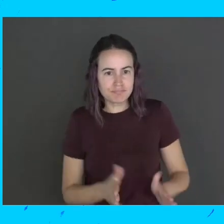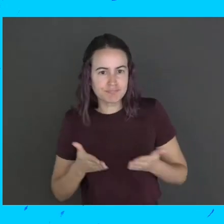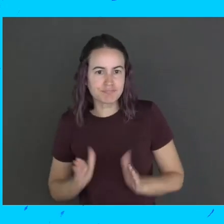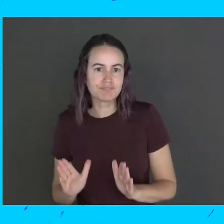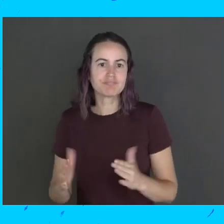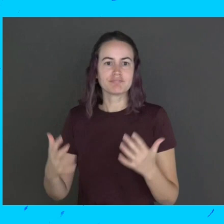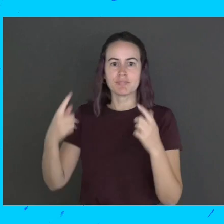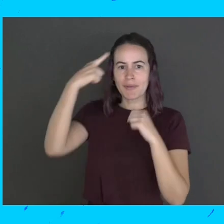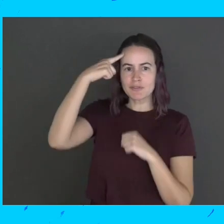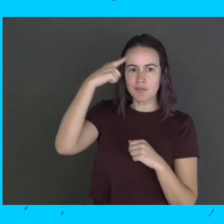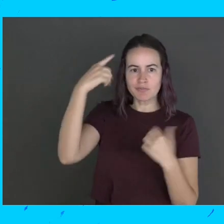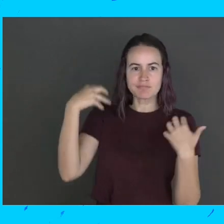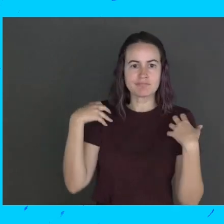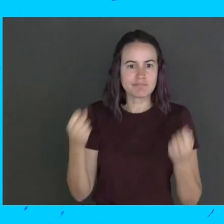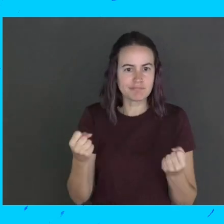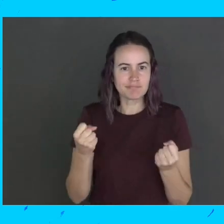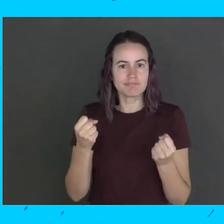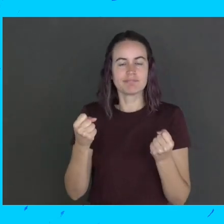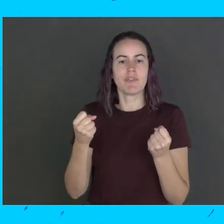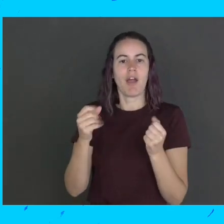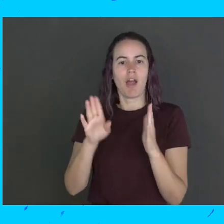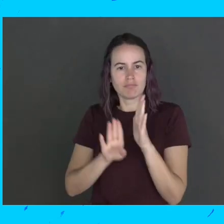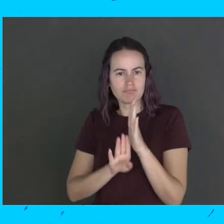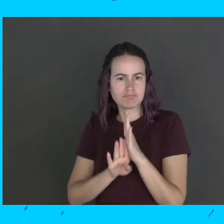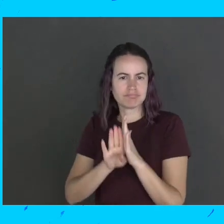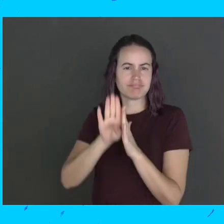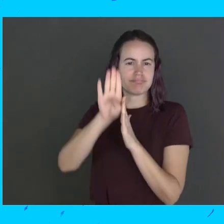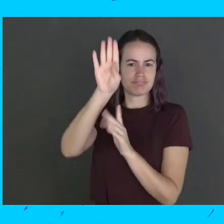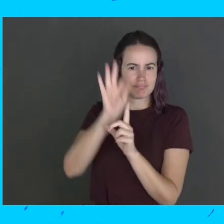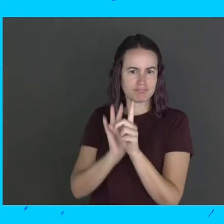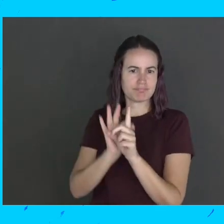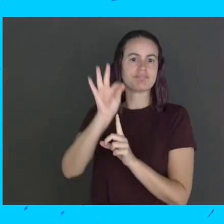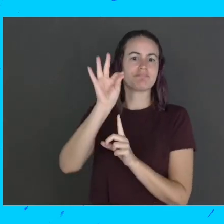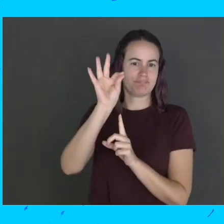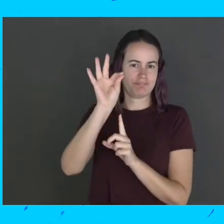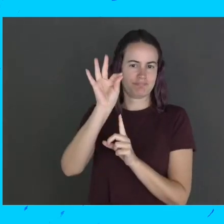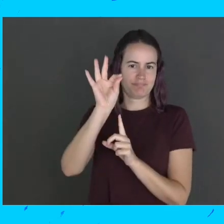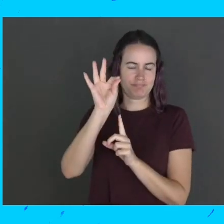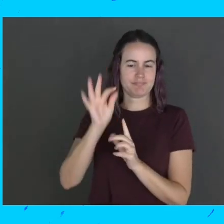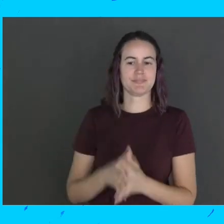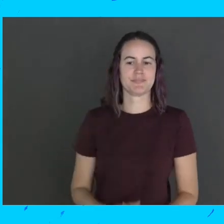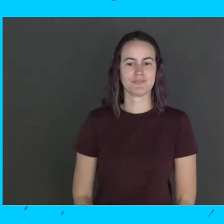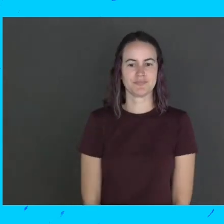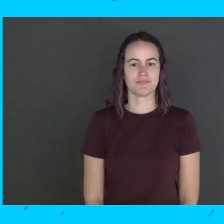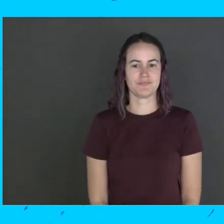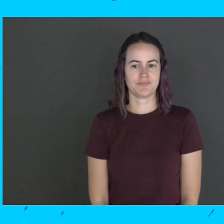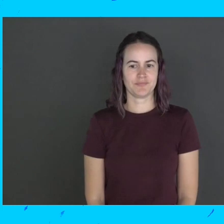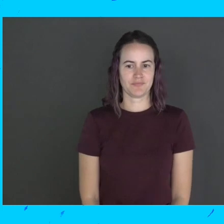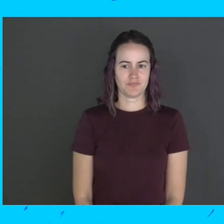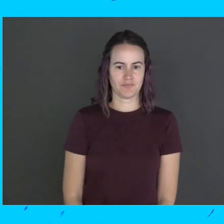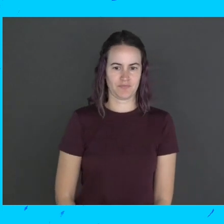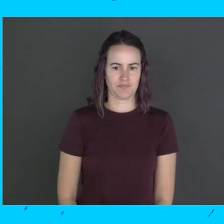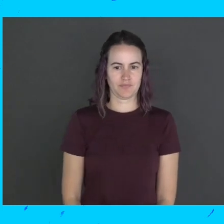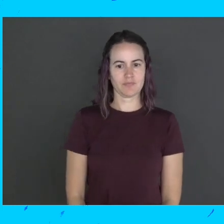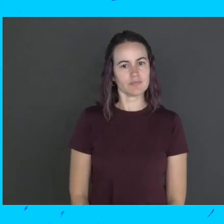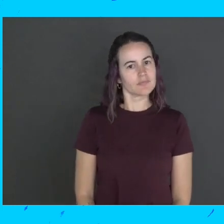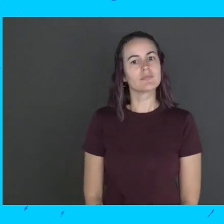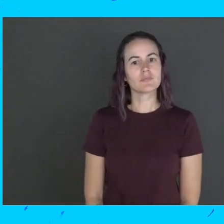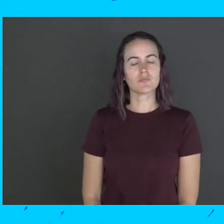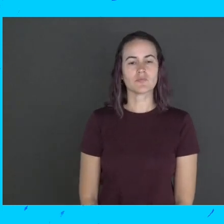estrategia, quisiera empezar con eso, tenemos una estrategia bastante completa que es capaz de empoderar a los jóvenes para poder